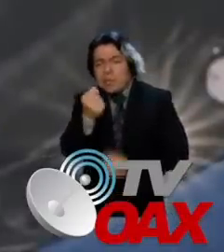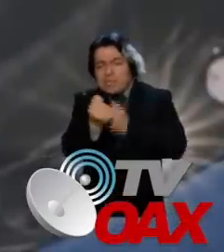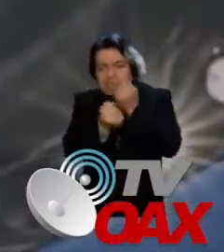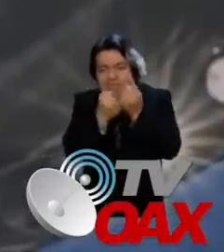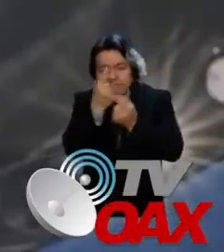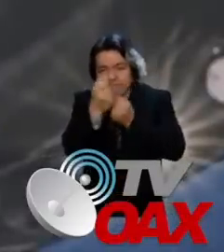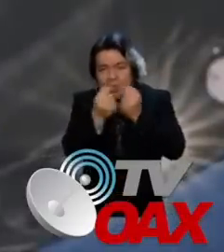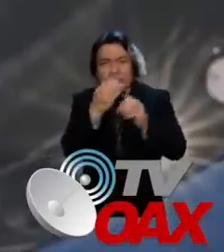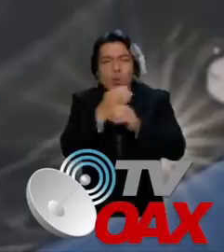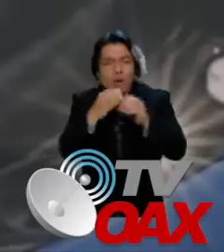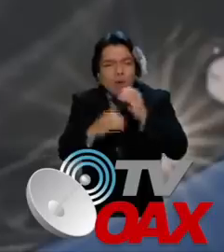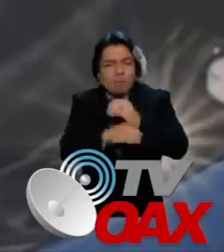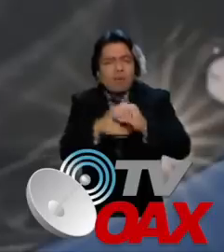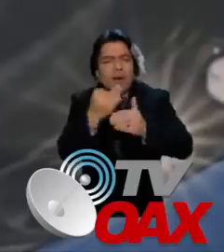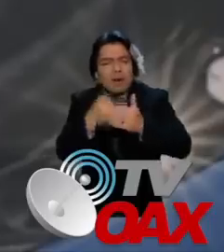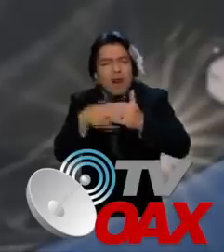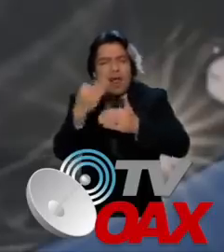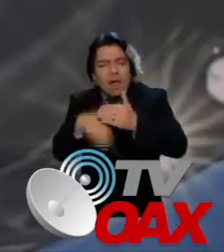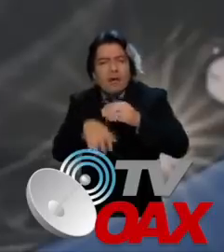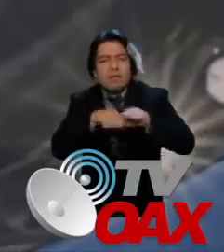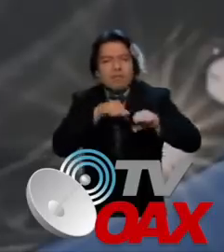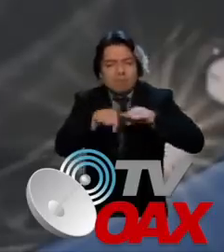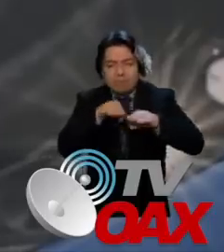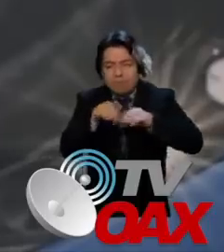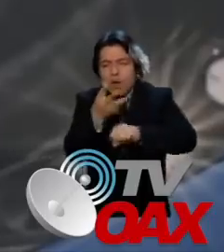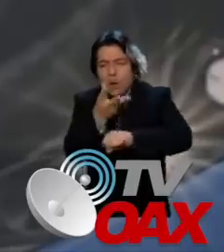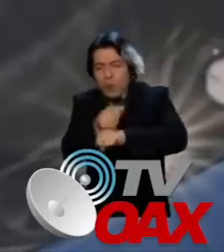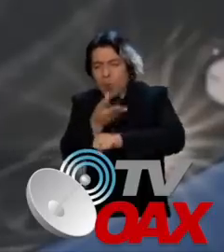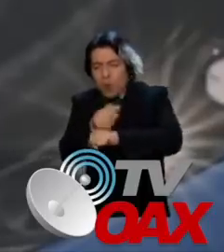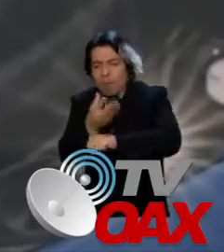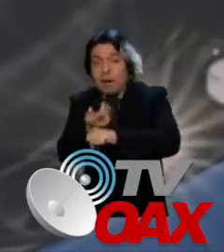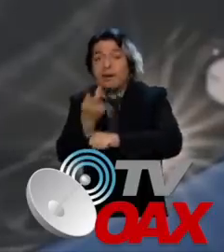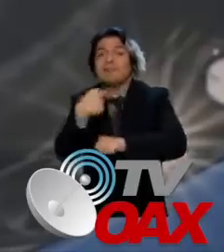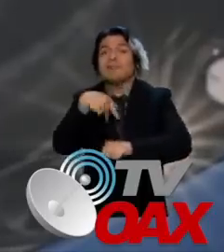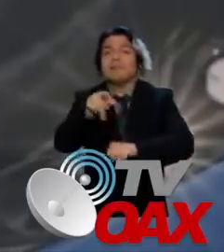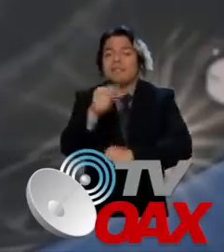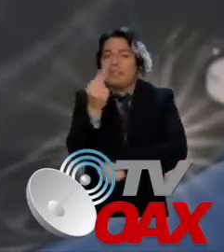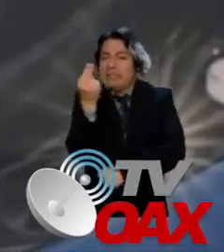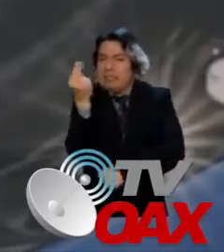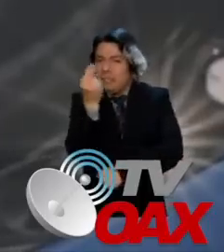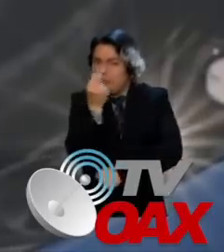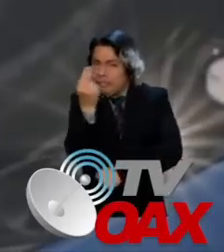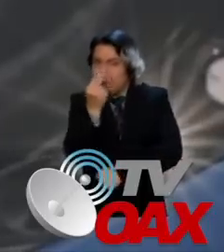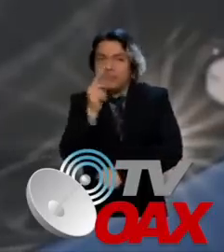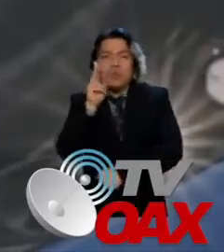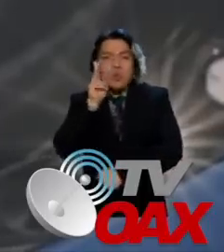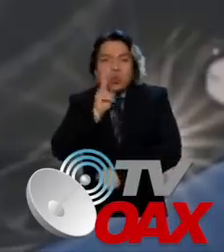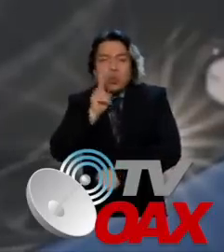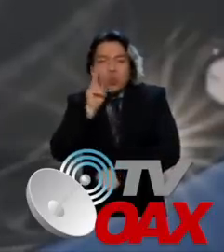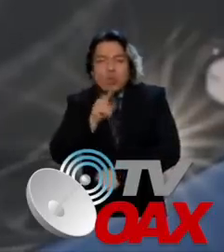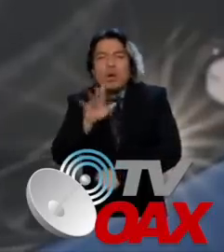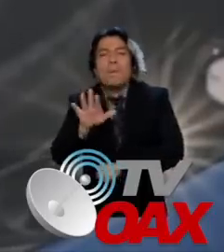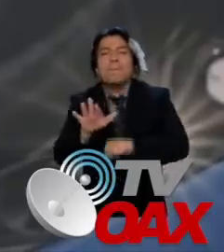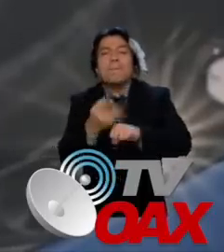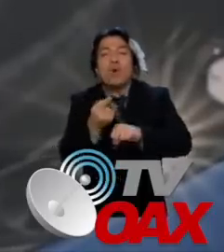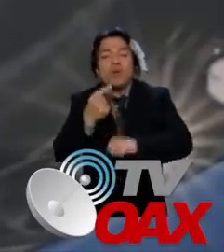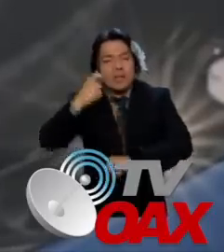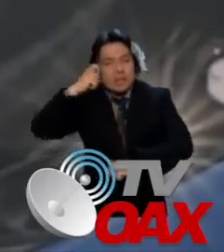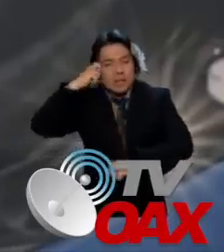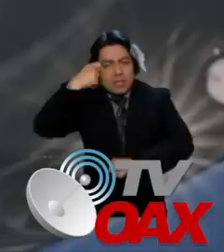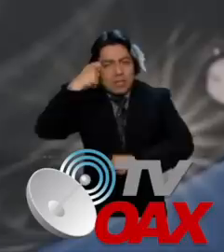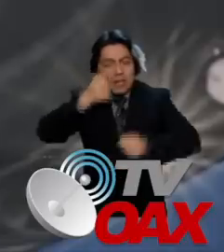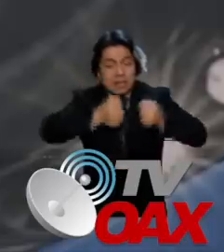terminación de la obra, pero era muy importante iniciar ya la capacitación de los